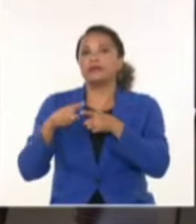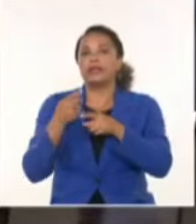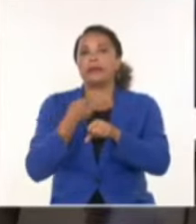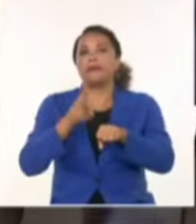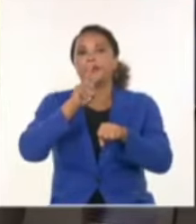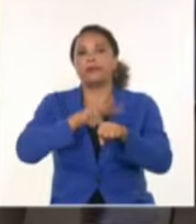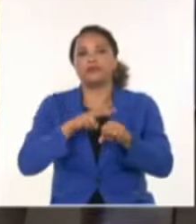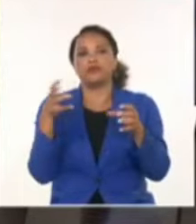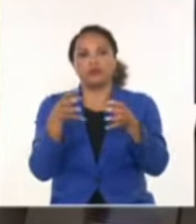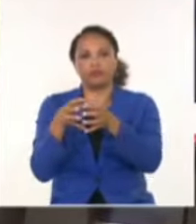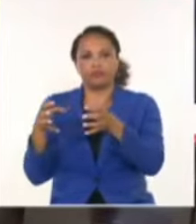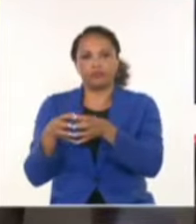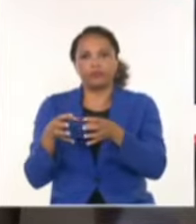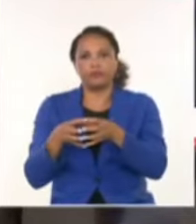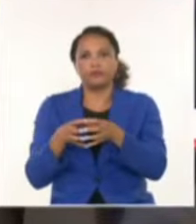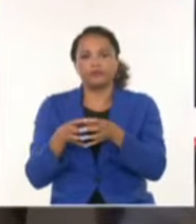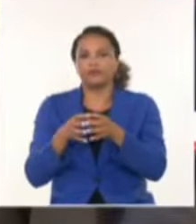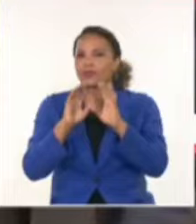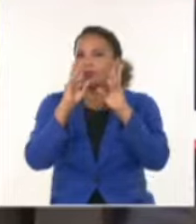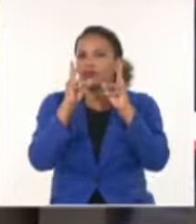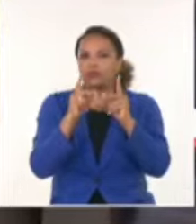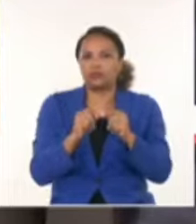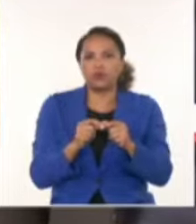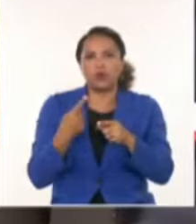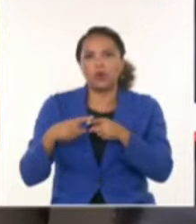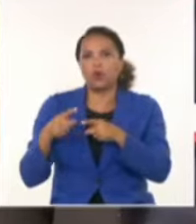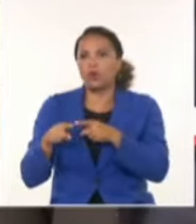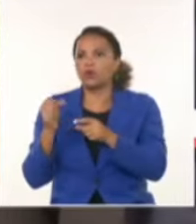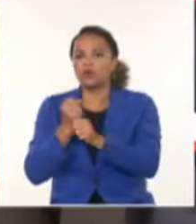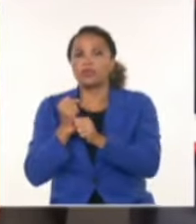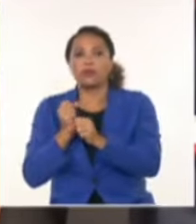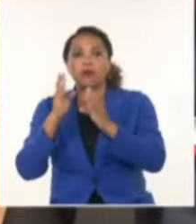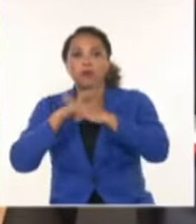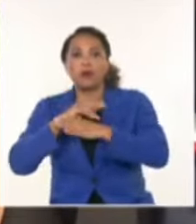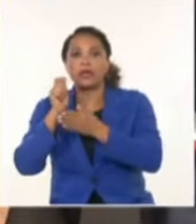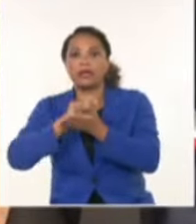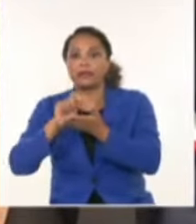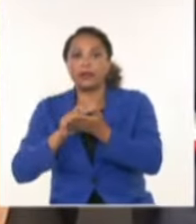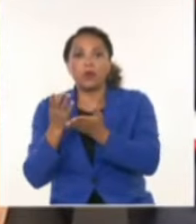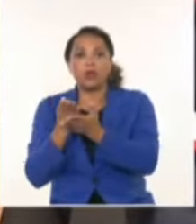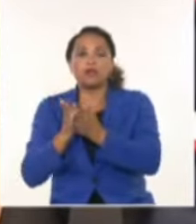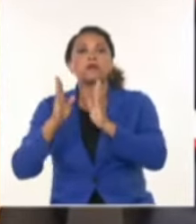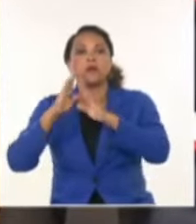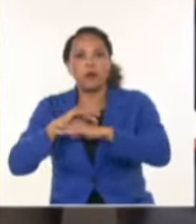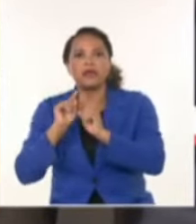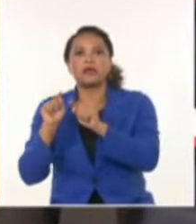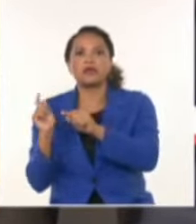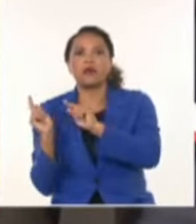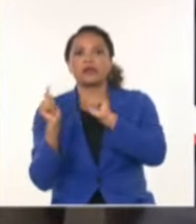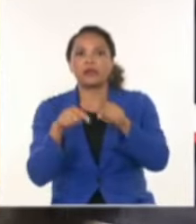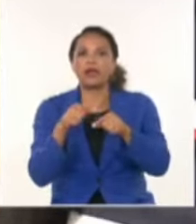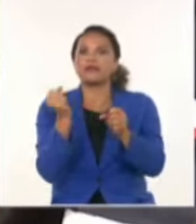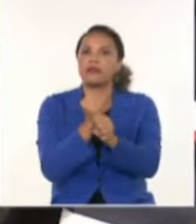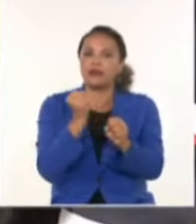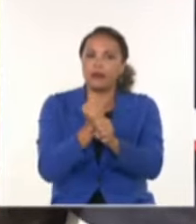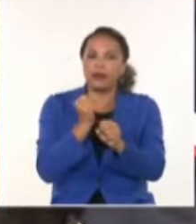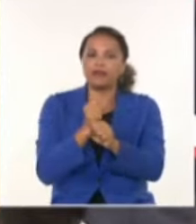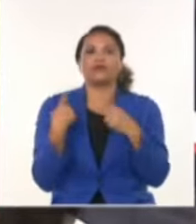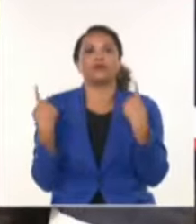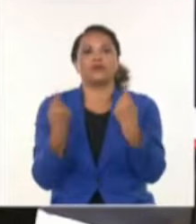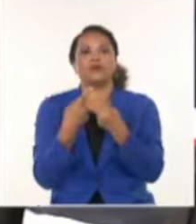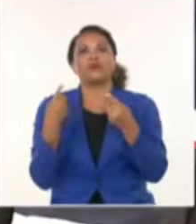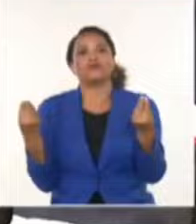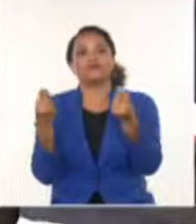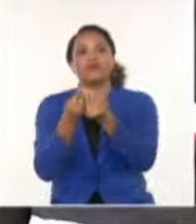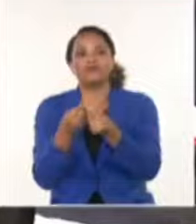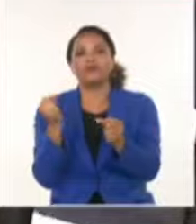prevención no sé desvinculado el estudio de trabajo que podamos tener en este en este barrio pero d ser poco y los que nos queden tenemos que